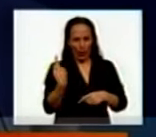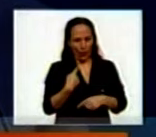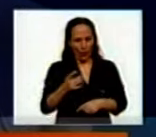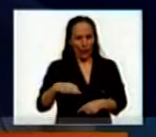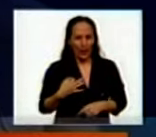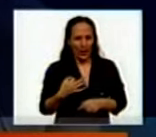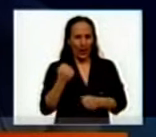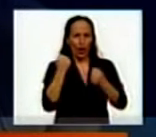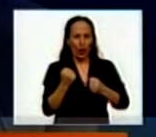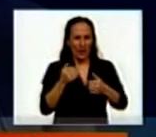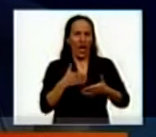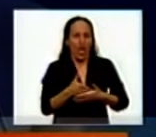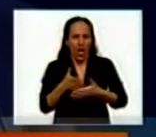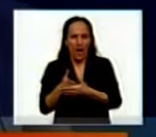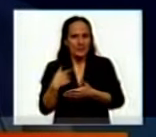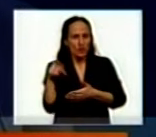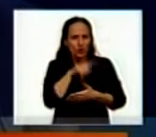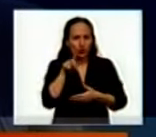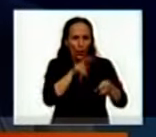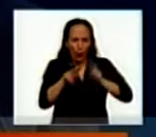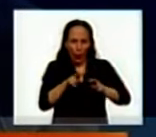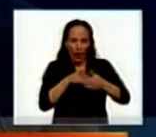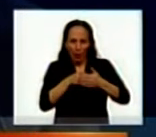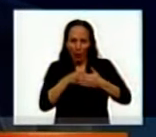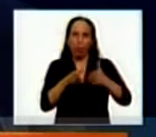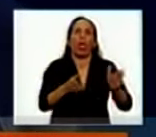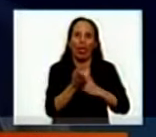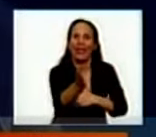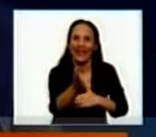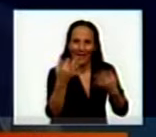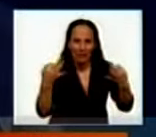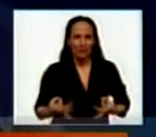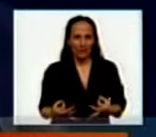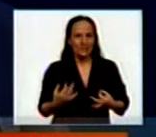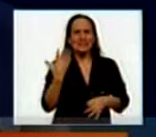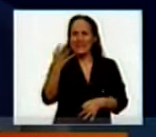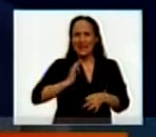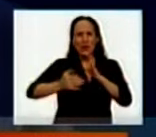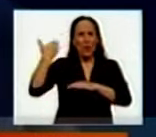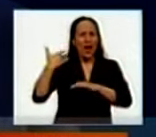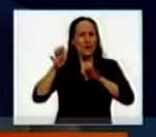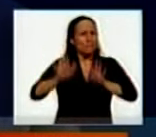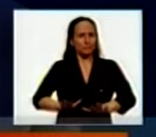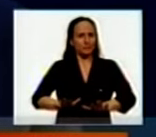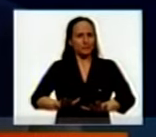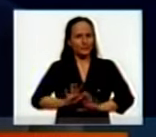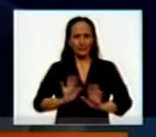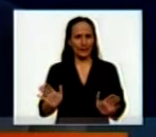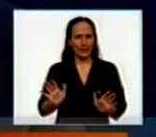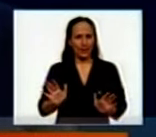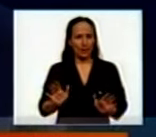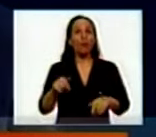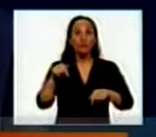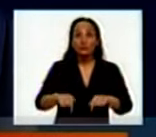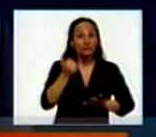nuestra economía y poder comenzar a crecer después de 5 años de estancamiento. Y ya las primeras